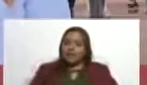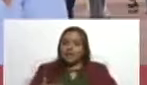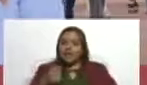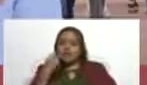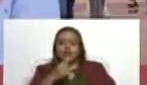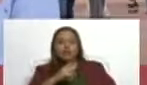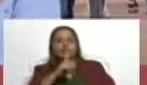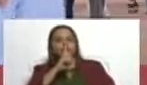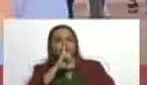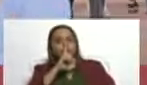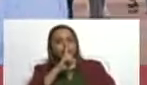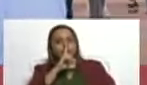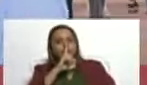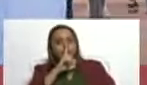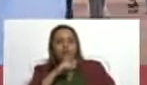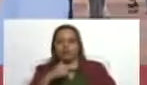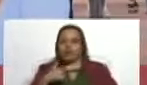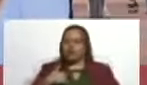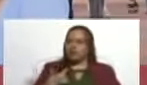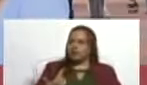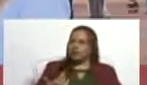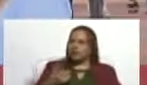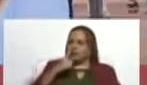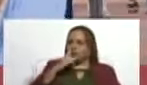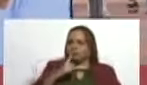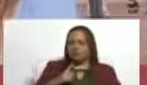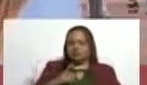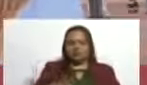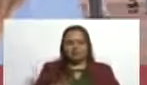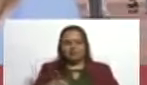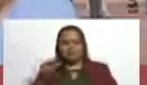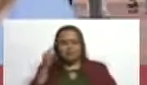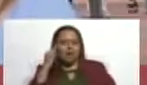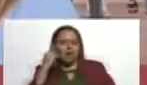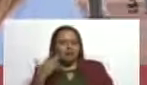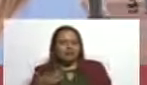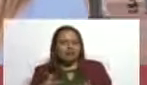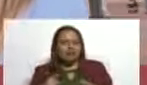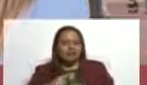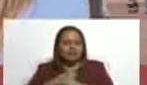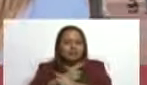qué. Y yo me imagino a esa pobre mujer. Ah, bueno, ¿qué te puedo decir?